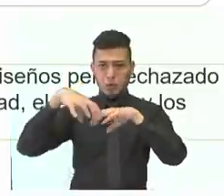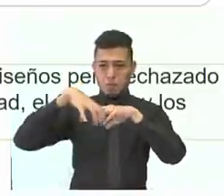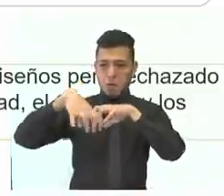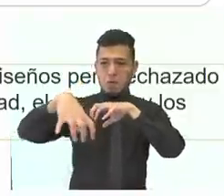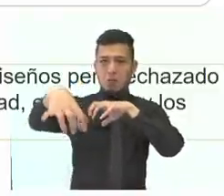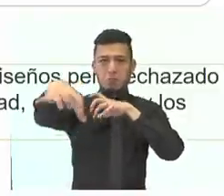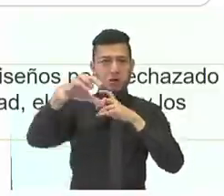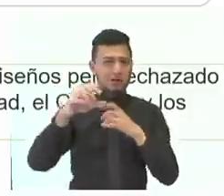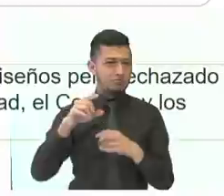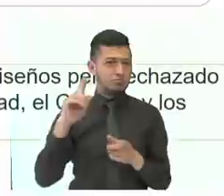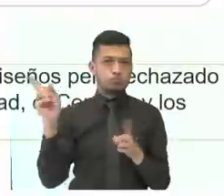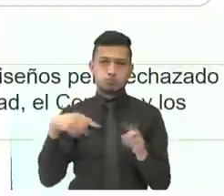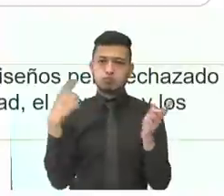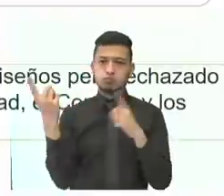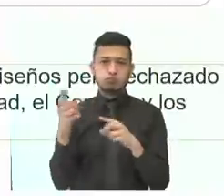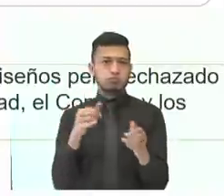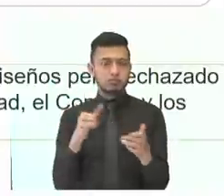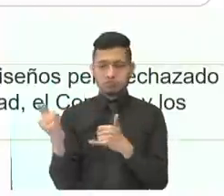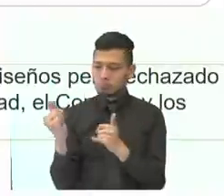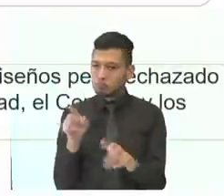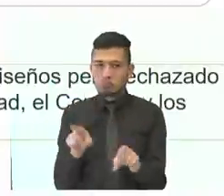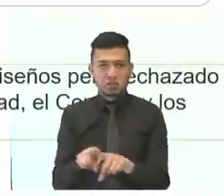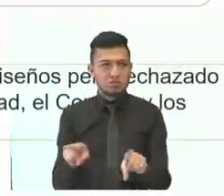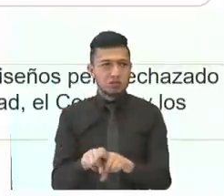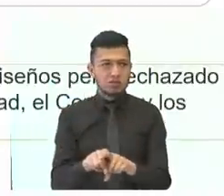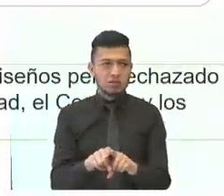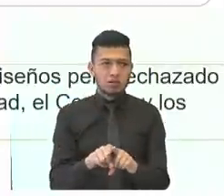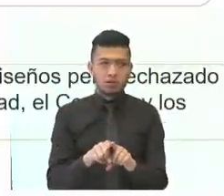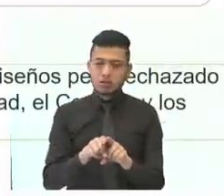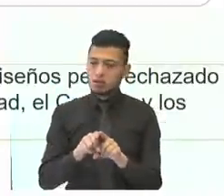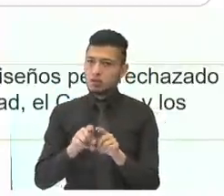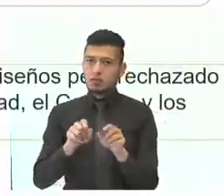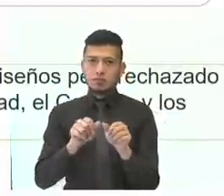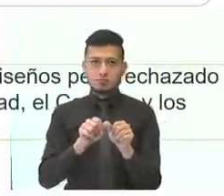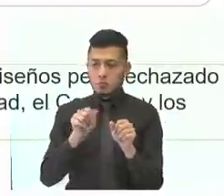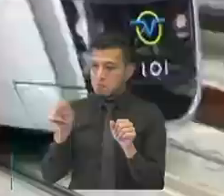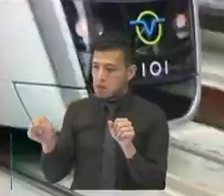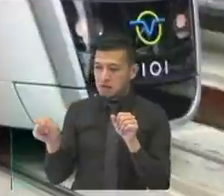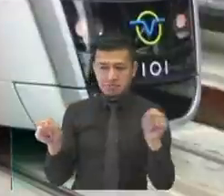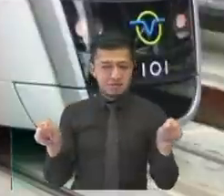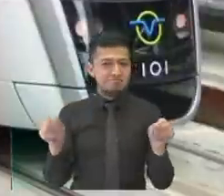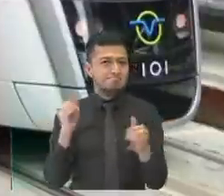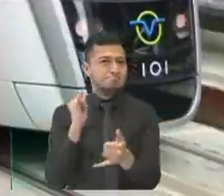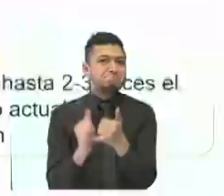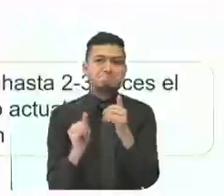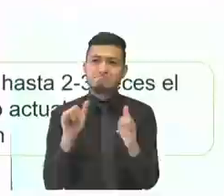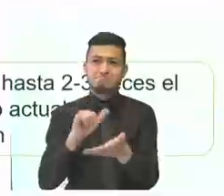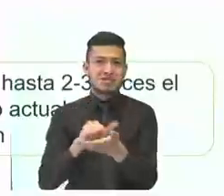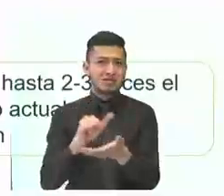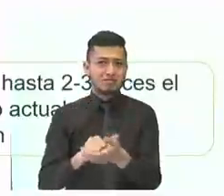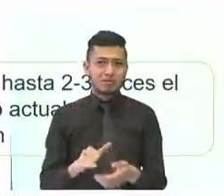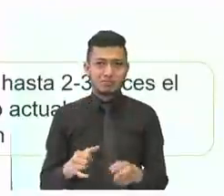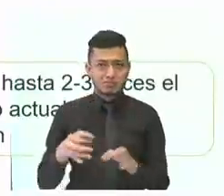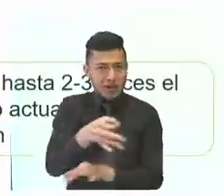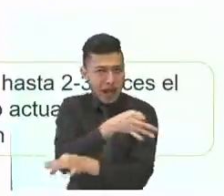todas las troncales, igual de punta a punta, igual de punta a punta. Entonces, si pusiéramos